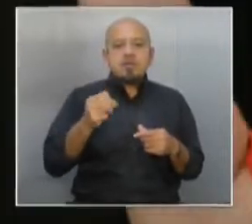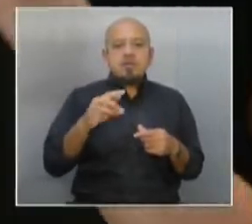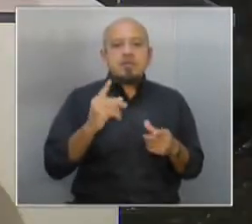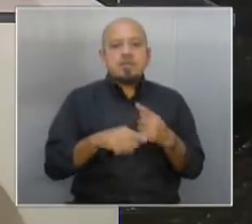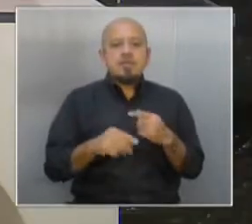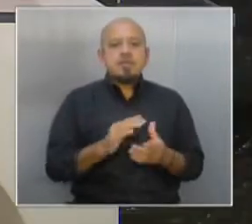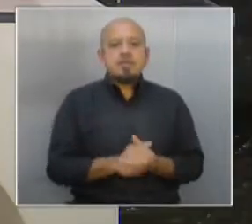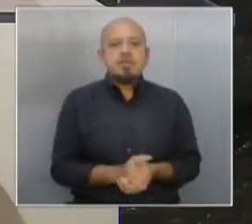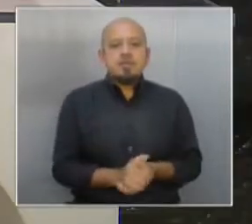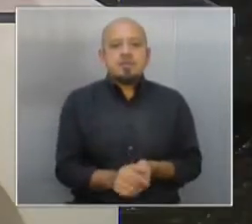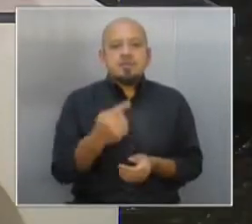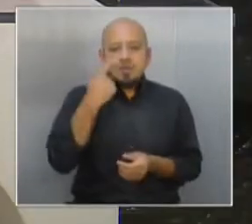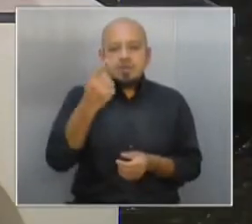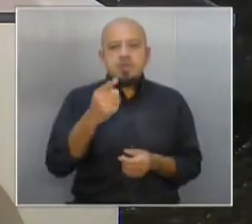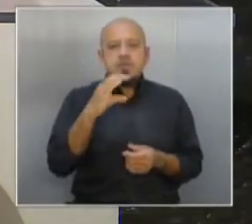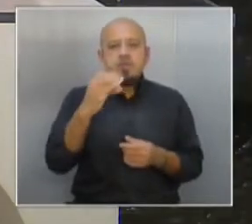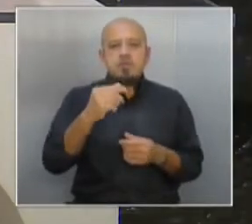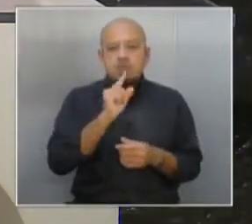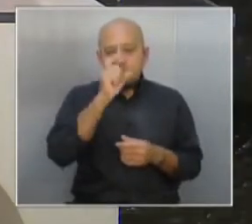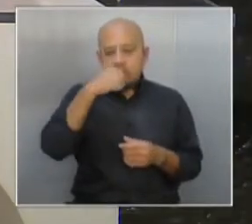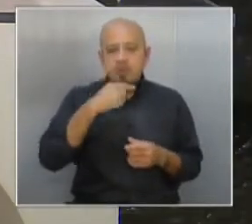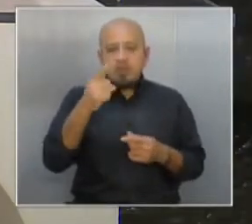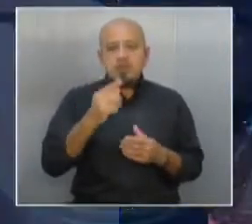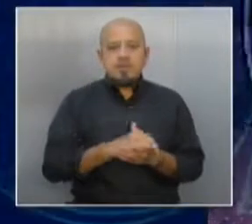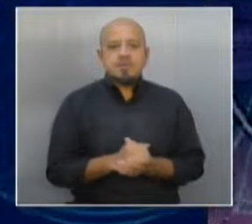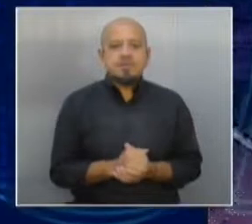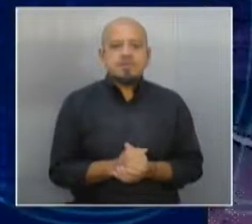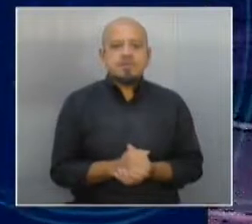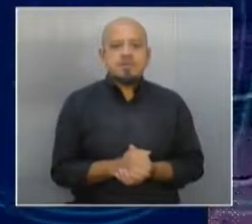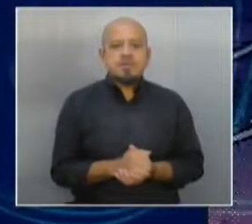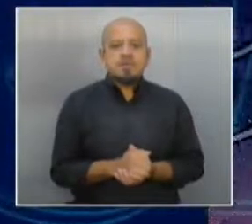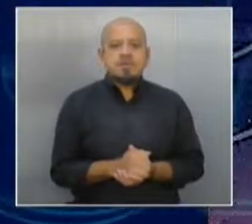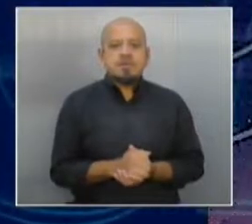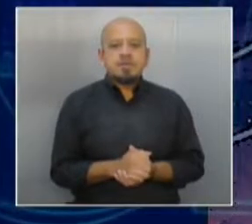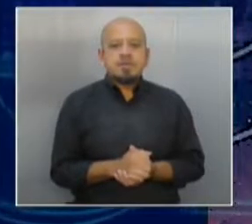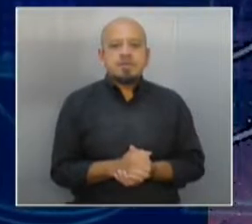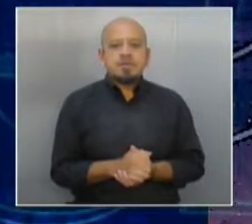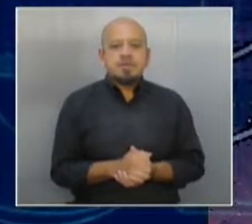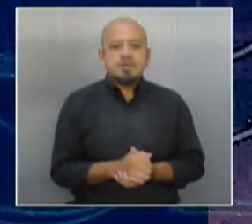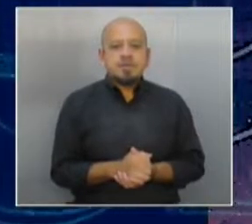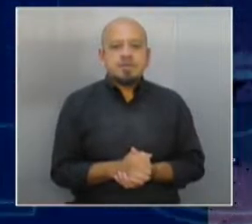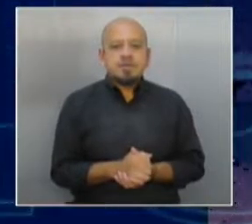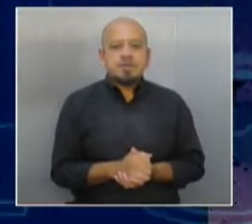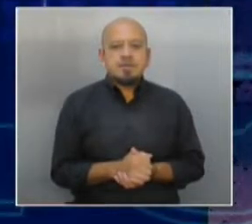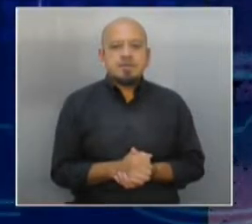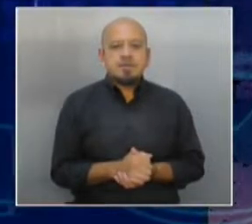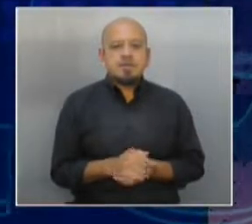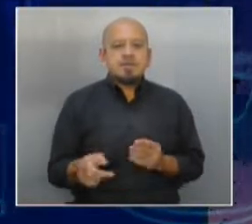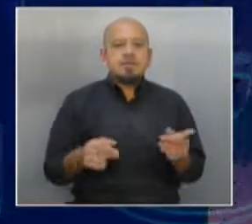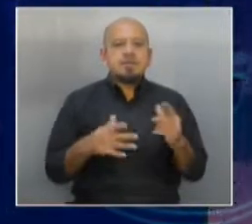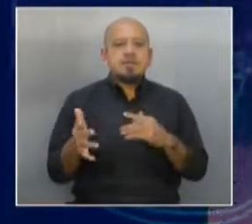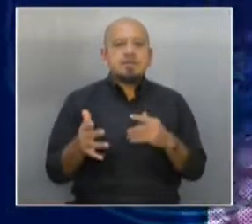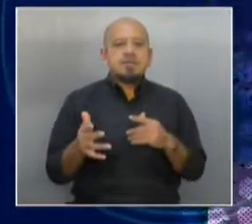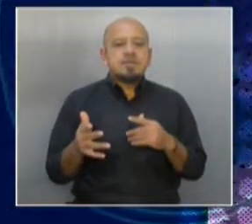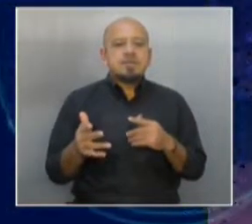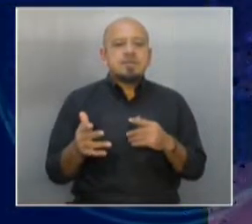digas! Así que nos vamos para ahí, para el Club Montevideo. ¡Qué pena! Con Diego Martini. Diego, ¿cómo andás? Hace 5 minutos te